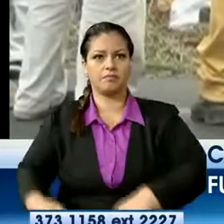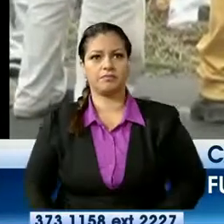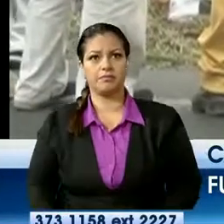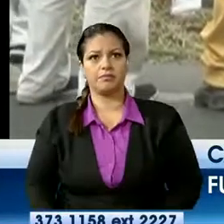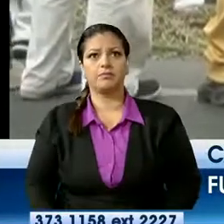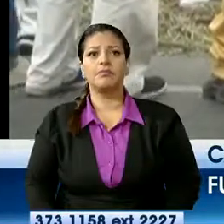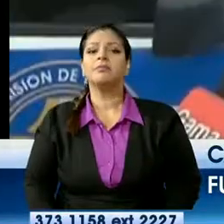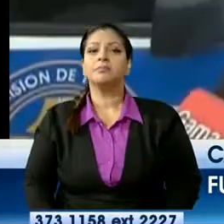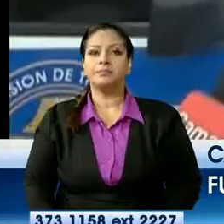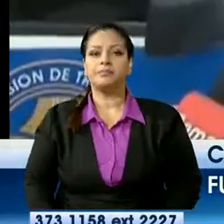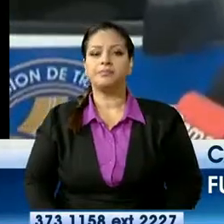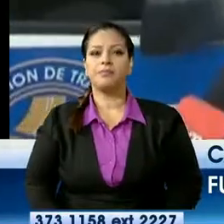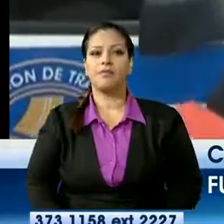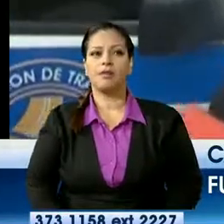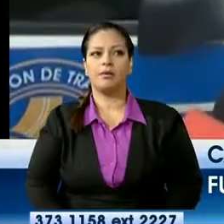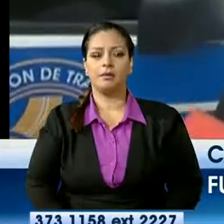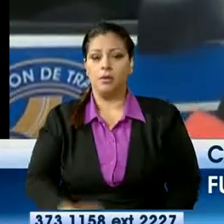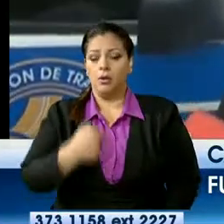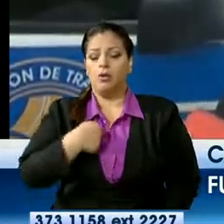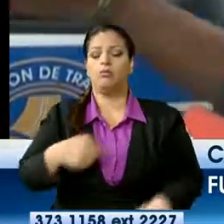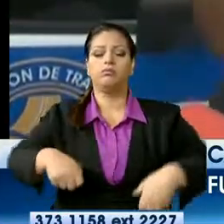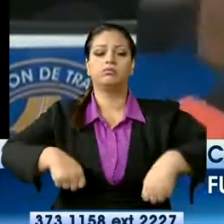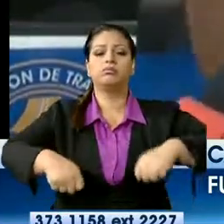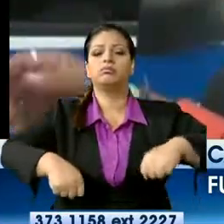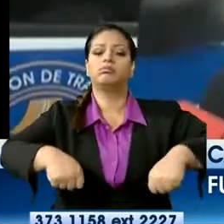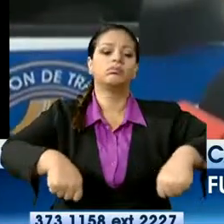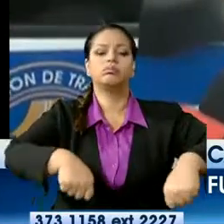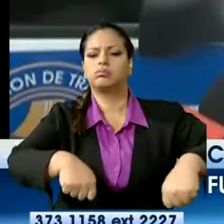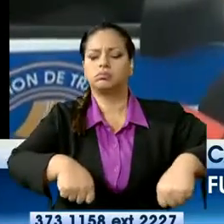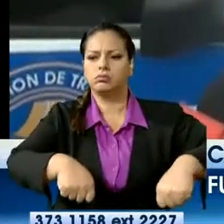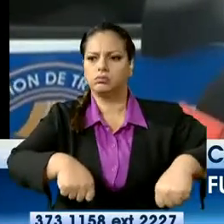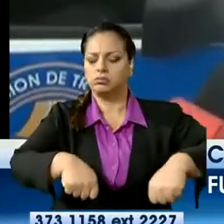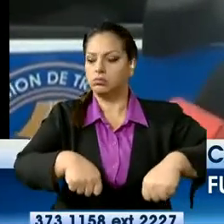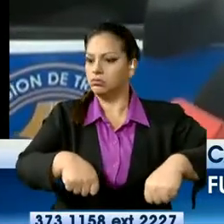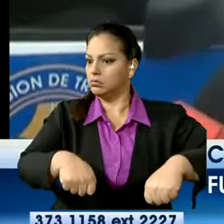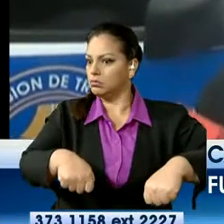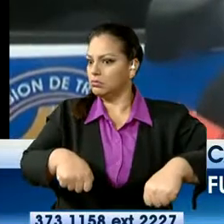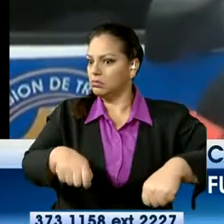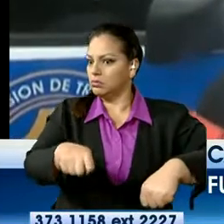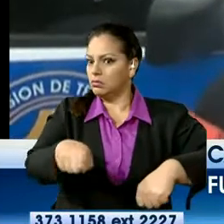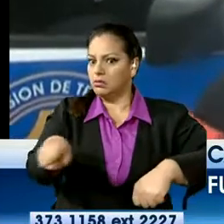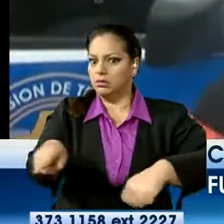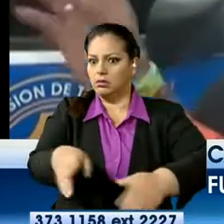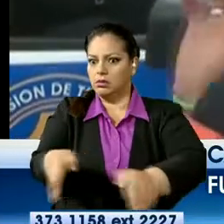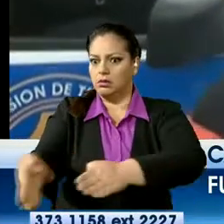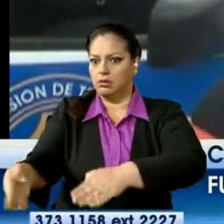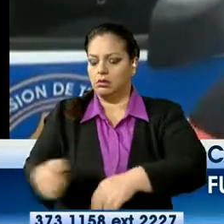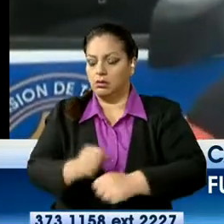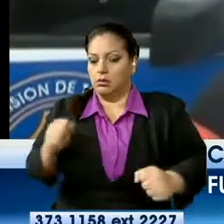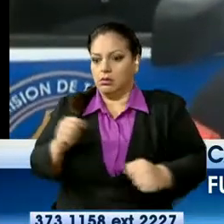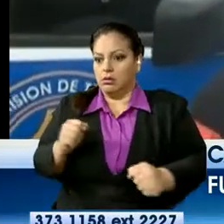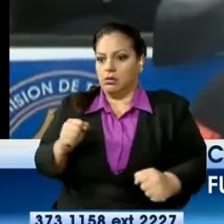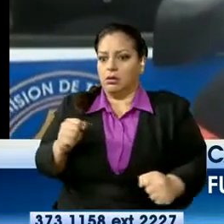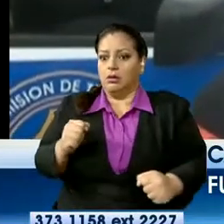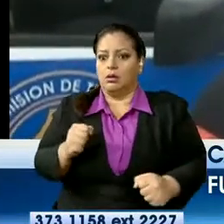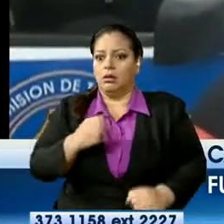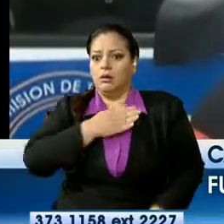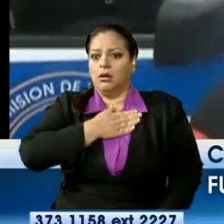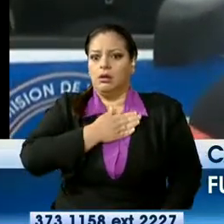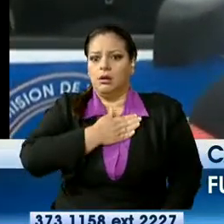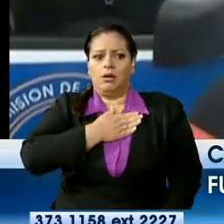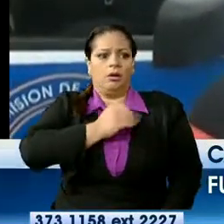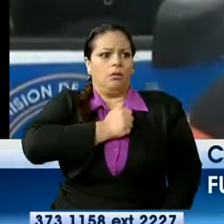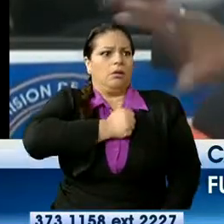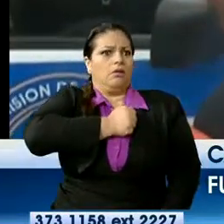cuerpos masculinos. Ya pues me asusté, casi me desmayé del susto. Ya pues ahí lo vi, y ahí le pasó un carrito de